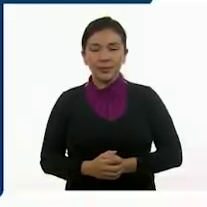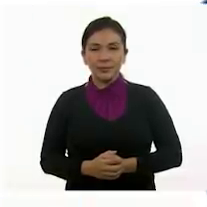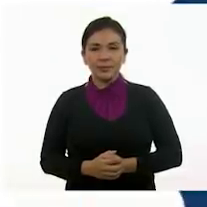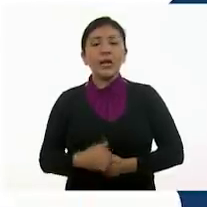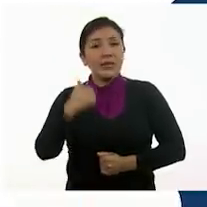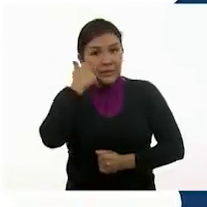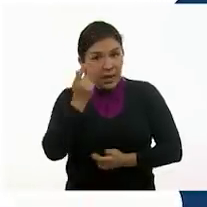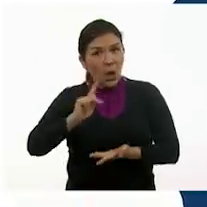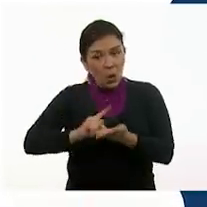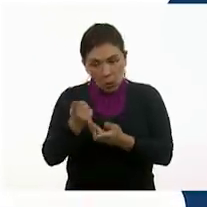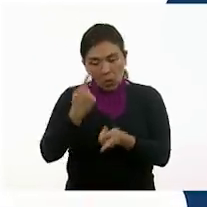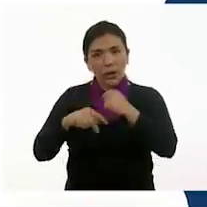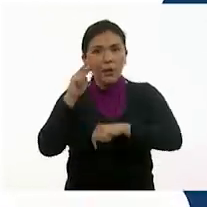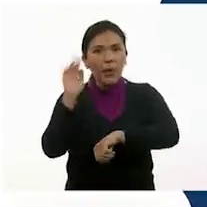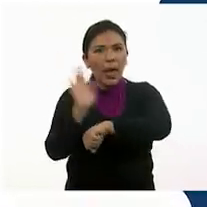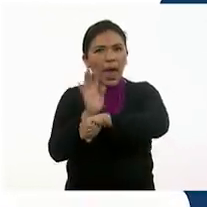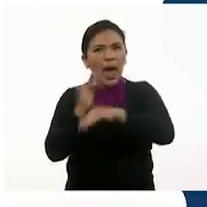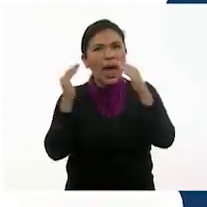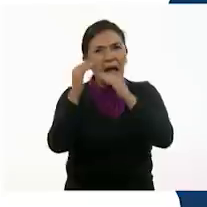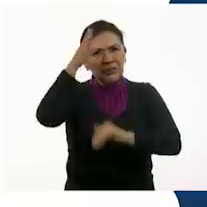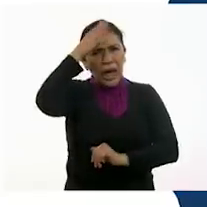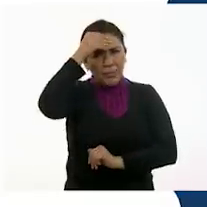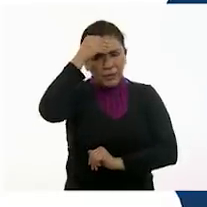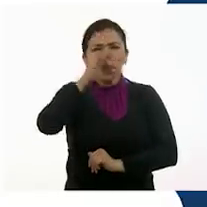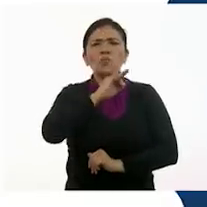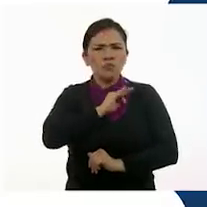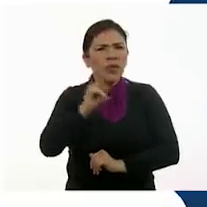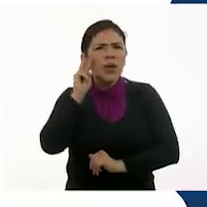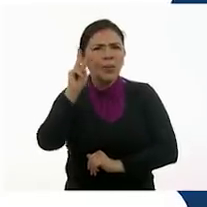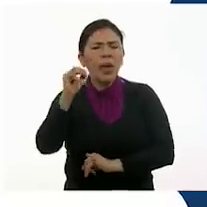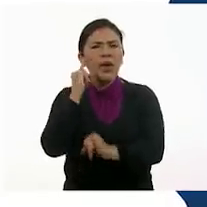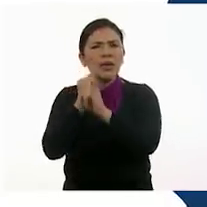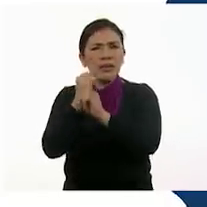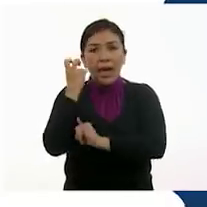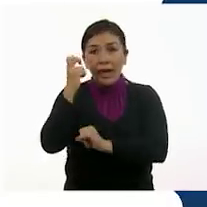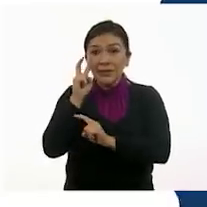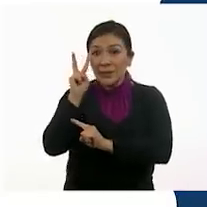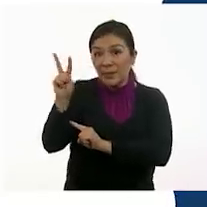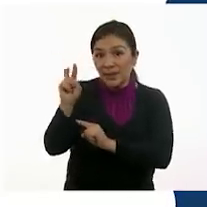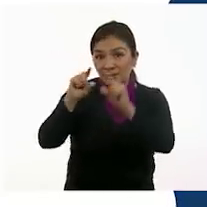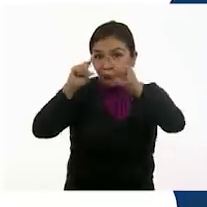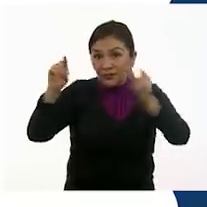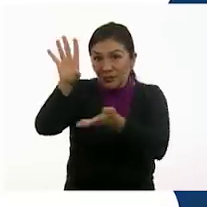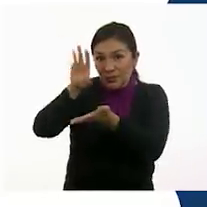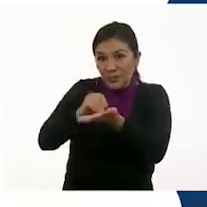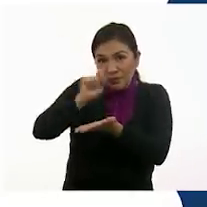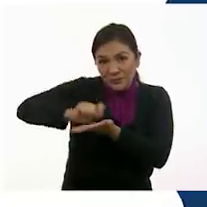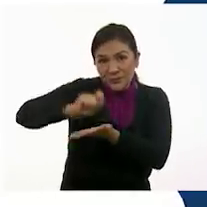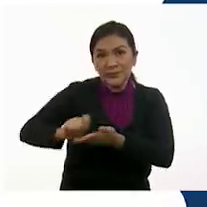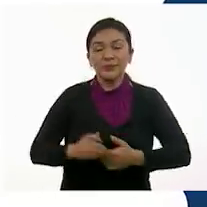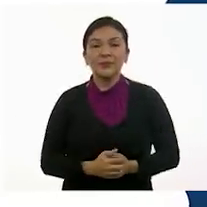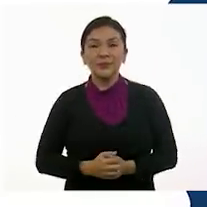Si quieres volver a ver los programas de Aprende en Casa, los puedes encontrar en la siguiente liga: